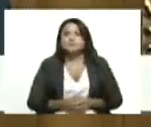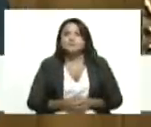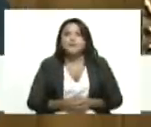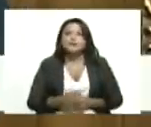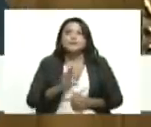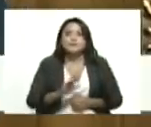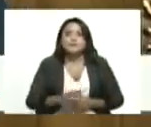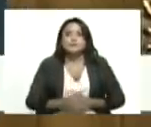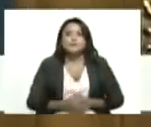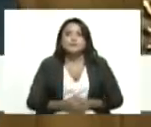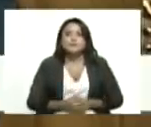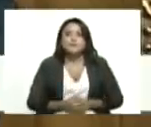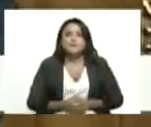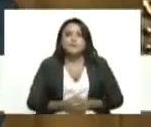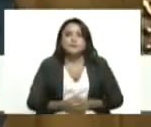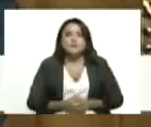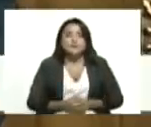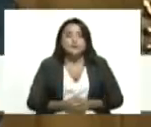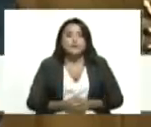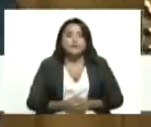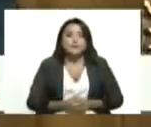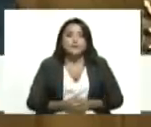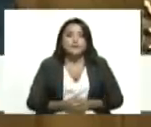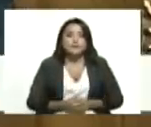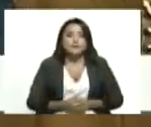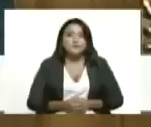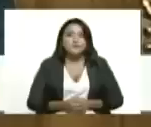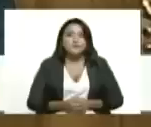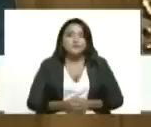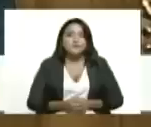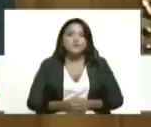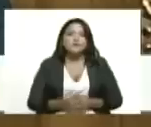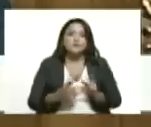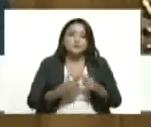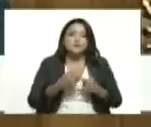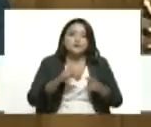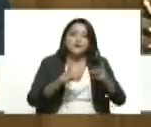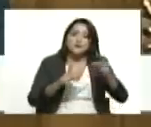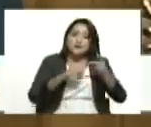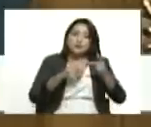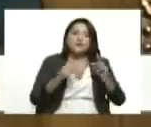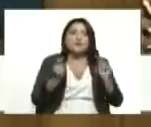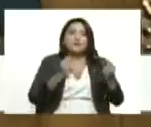caso, en la comisión a la cual se remita y en la segunda discusión.